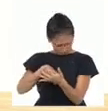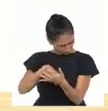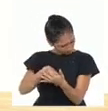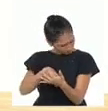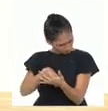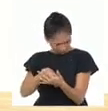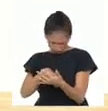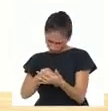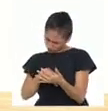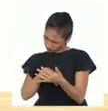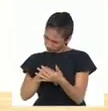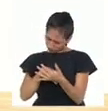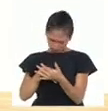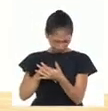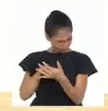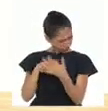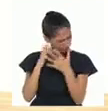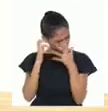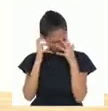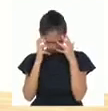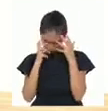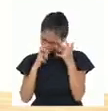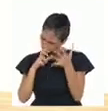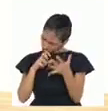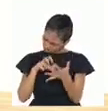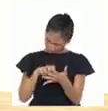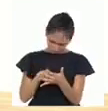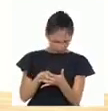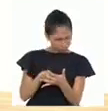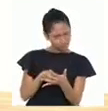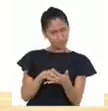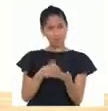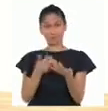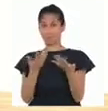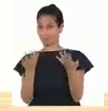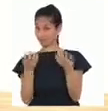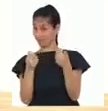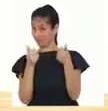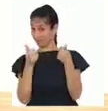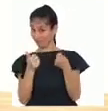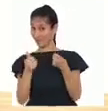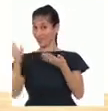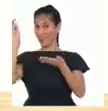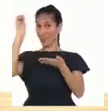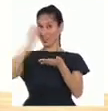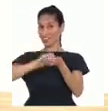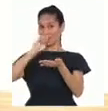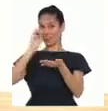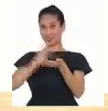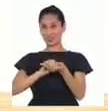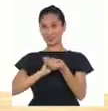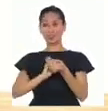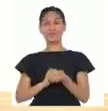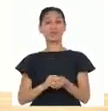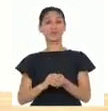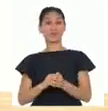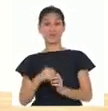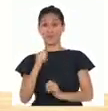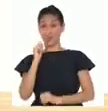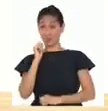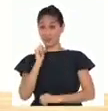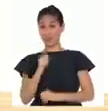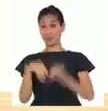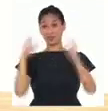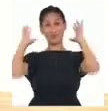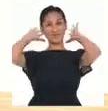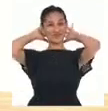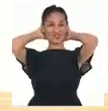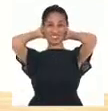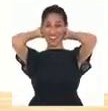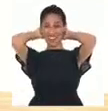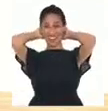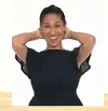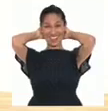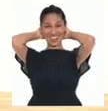poco desanimado, desanimada. Bien, vamos a regresar. Entonces hago feliz,